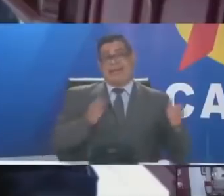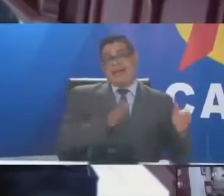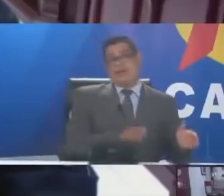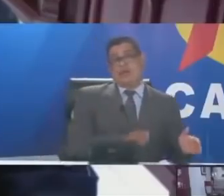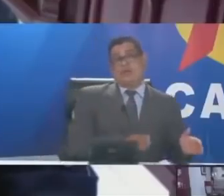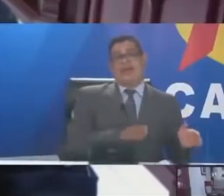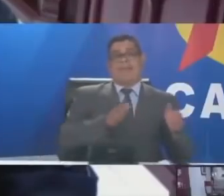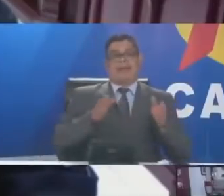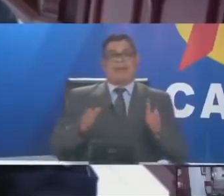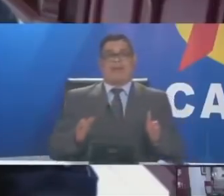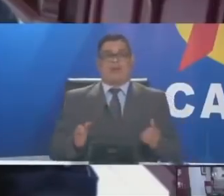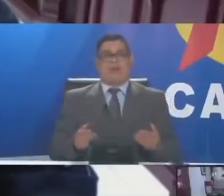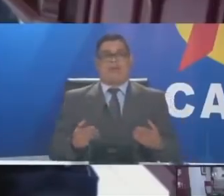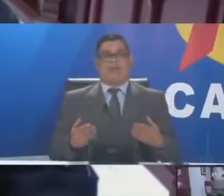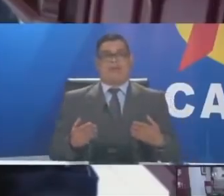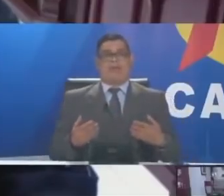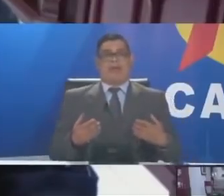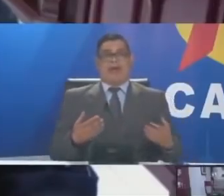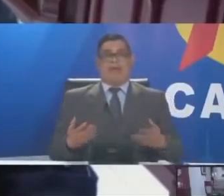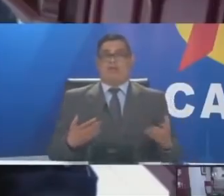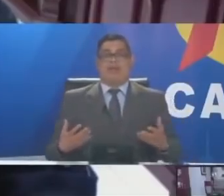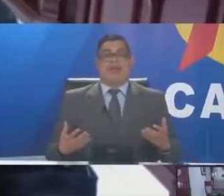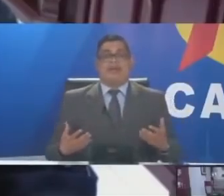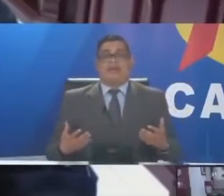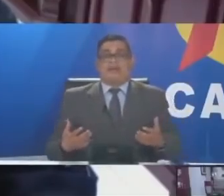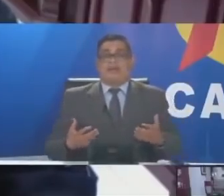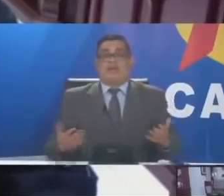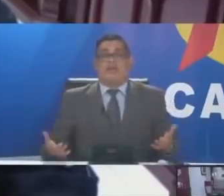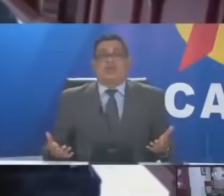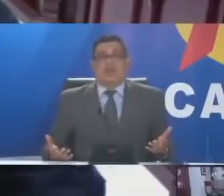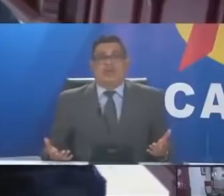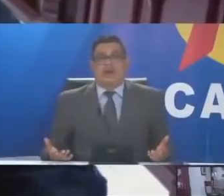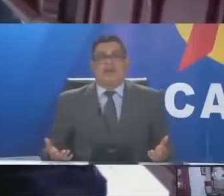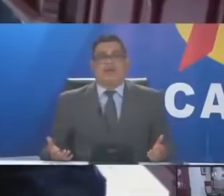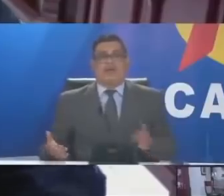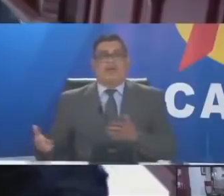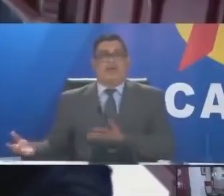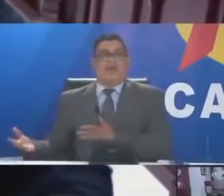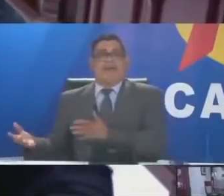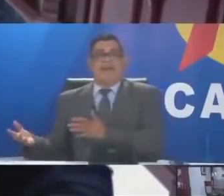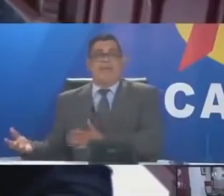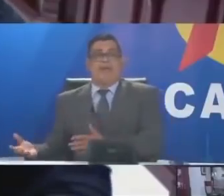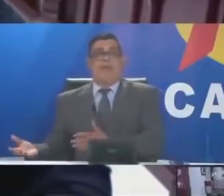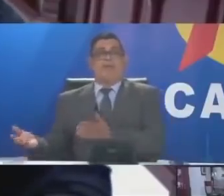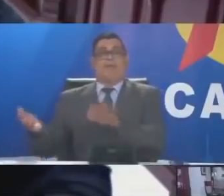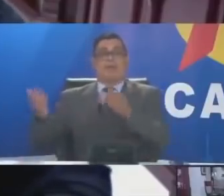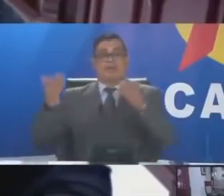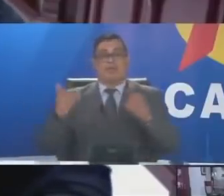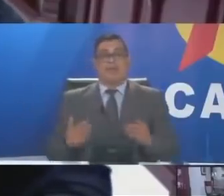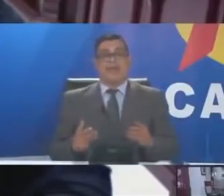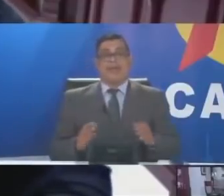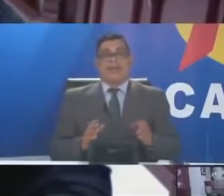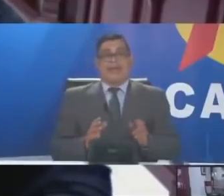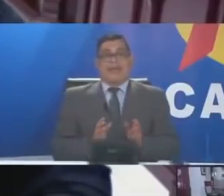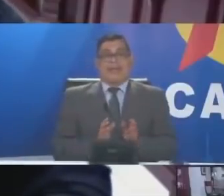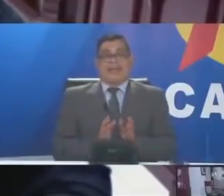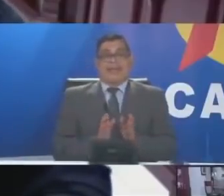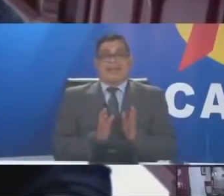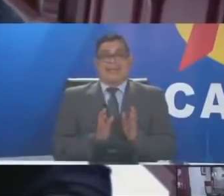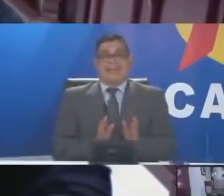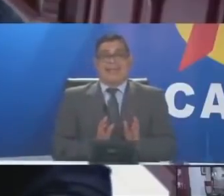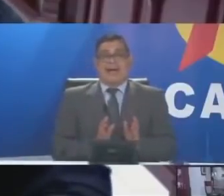parte material sobre la parte espiritual porque hay personas que dicen si yo no tengo trabajo y como la parte espiritual me puede suplir